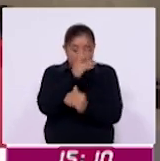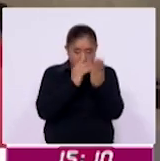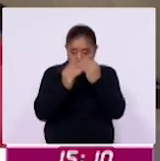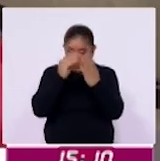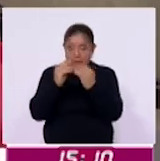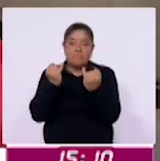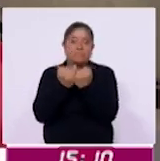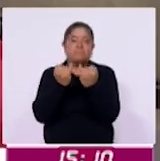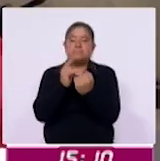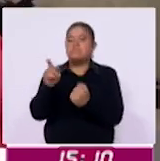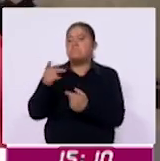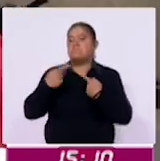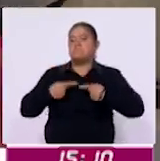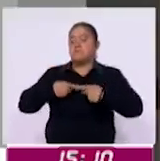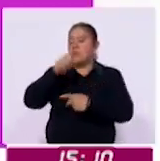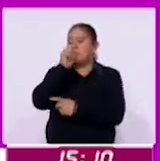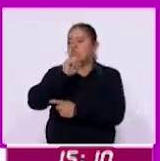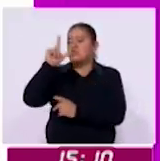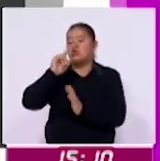de la rama de la construcción.